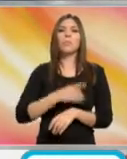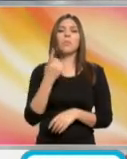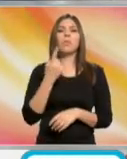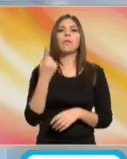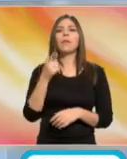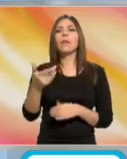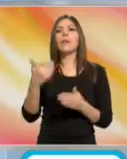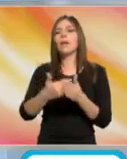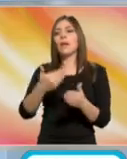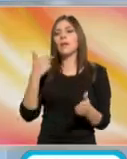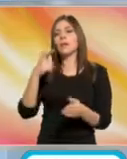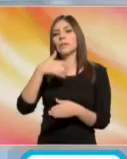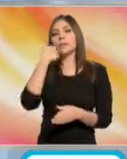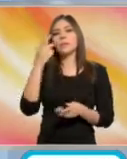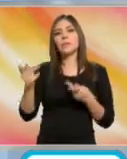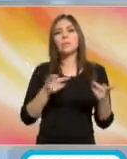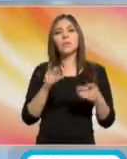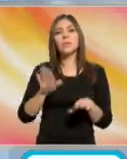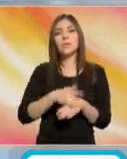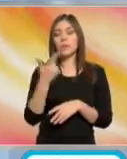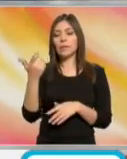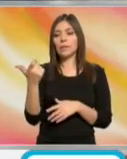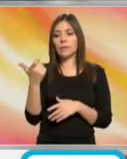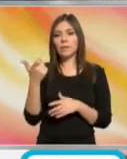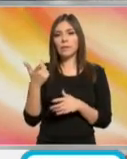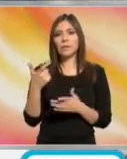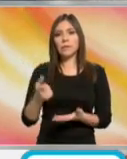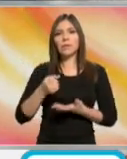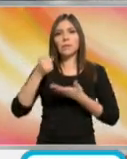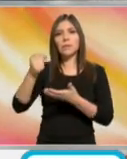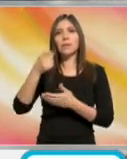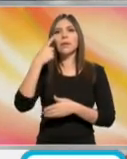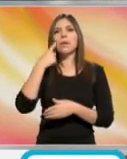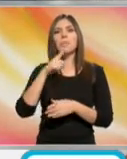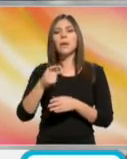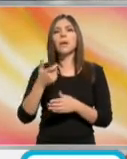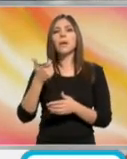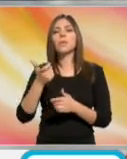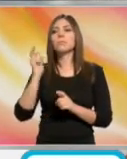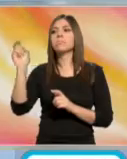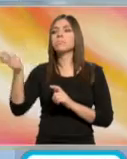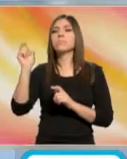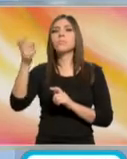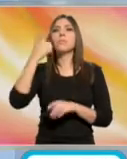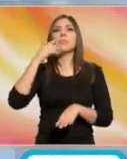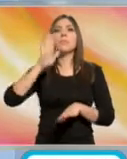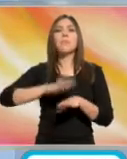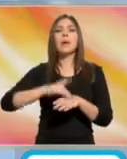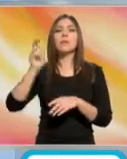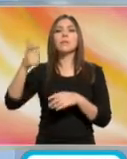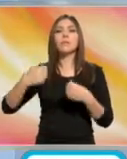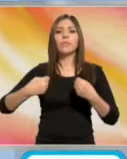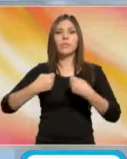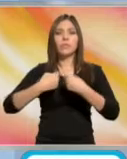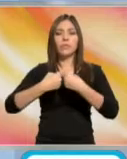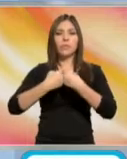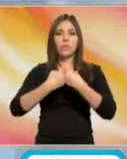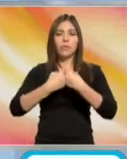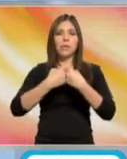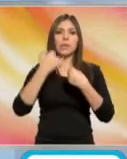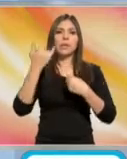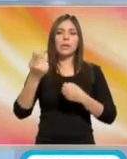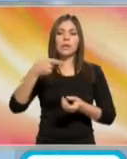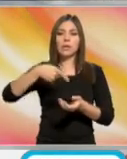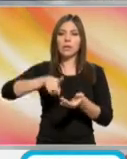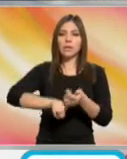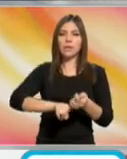que estos recursos se direccionen a seguridad fronteriza y también a, en general, seguridad interna, que de hecho en el